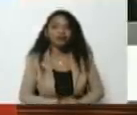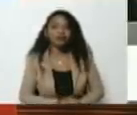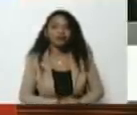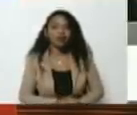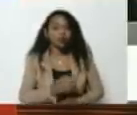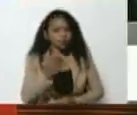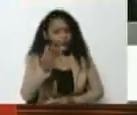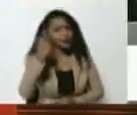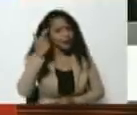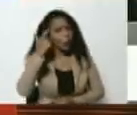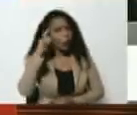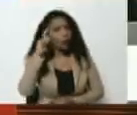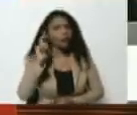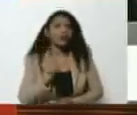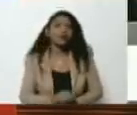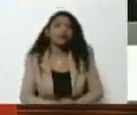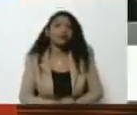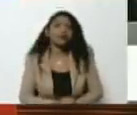Ustedes se acuerdan.